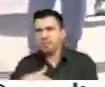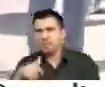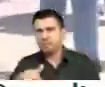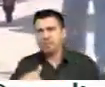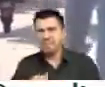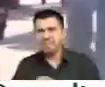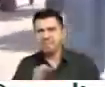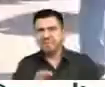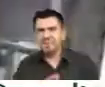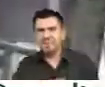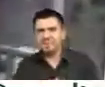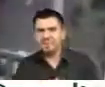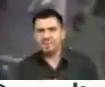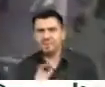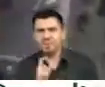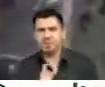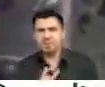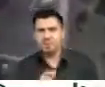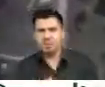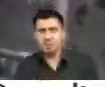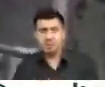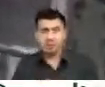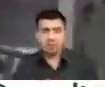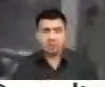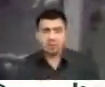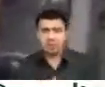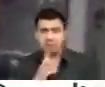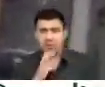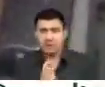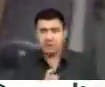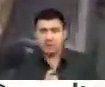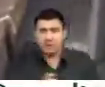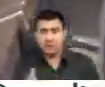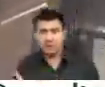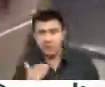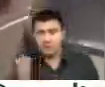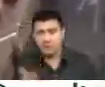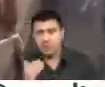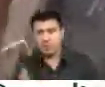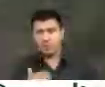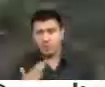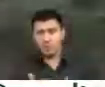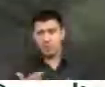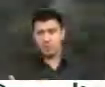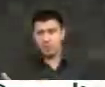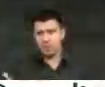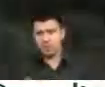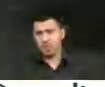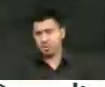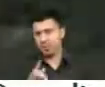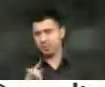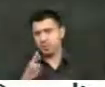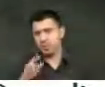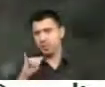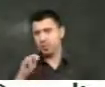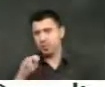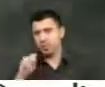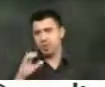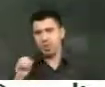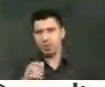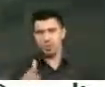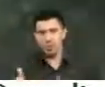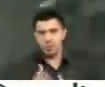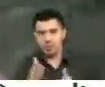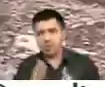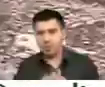Cúcuta. Pero aparte de eso, situaciones tan difíciles como el paso de la mercancía que se está haciendo por la vía de Urimaco, la falta de un